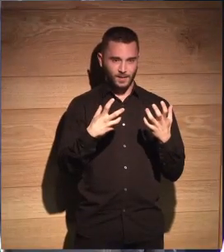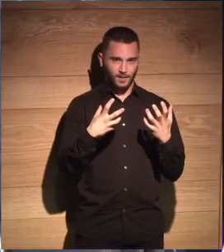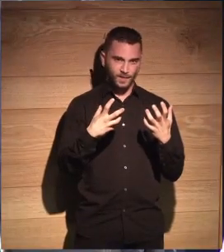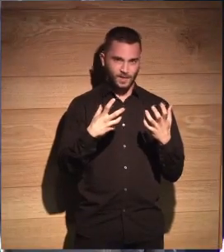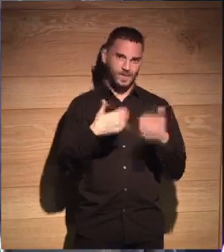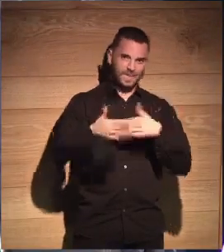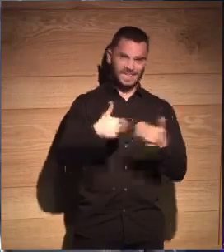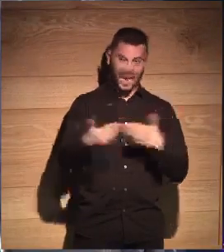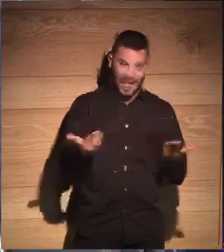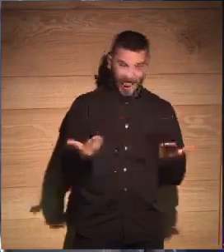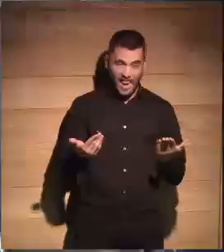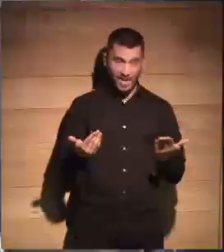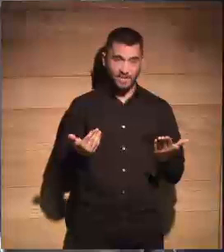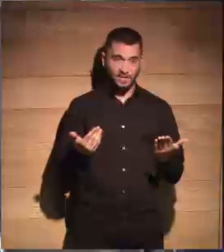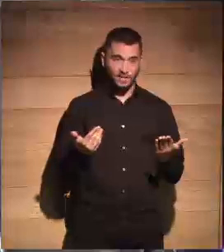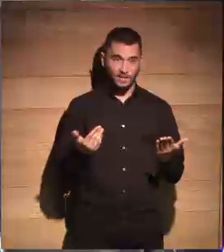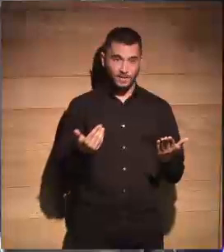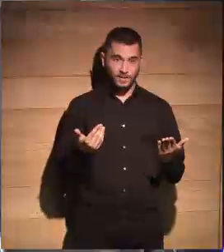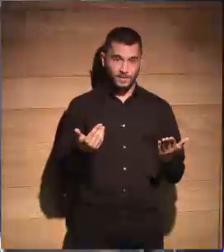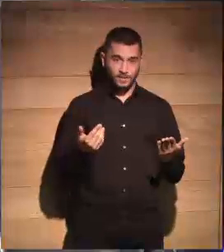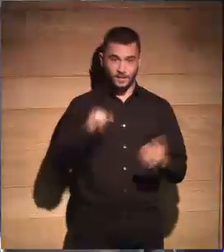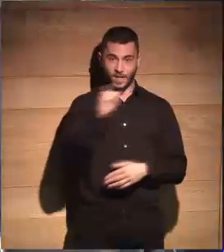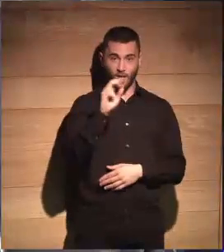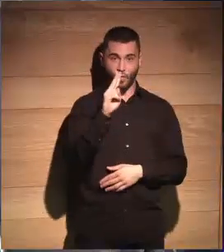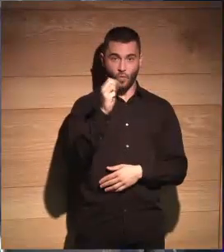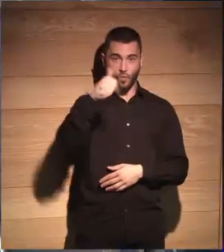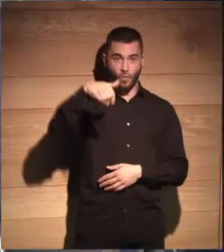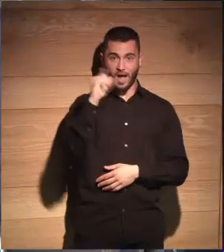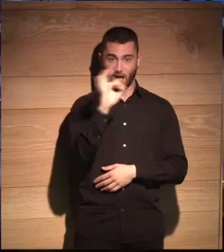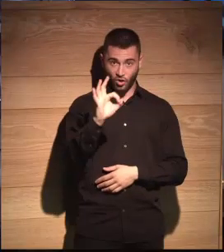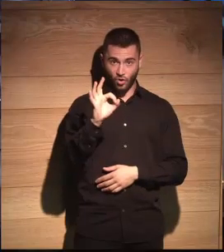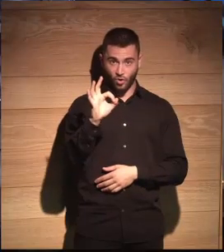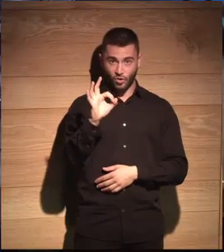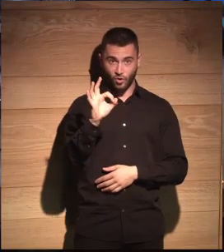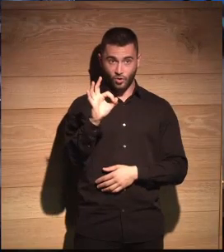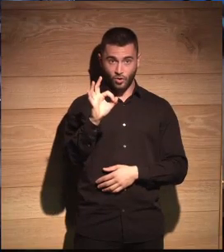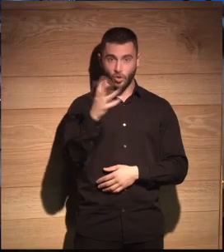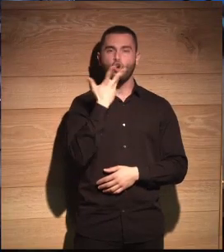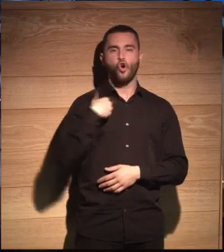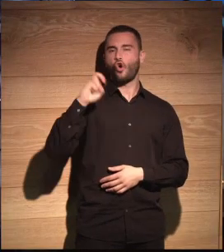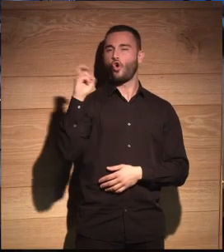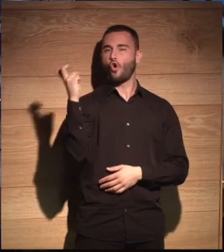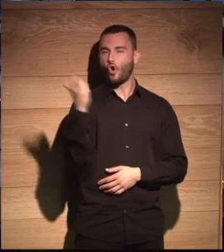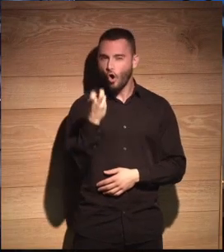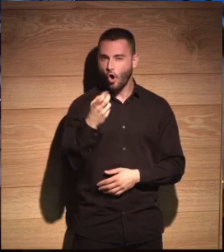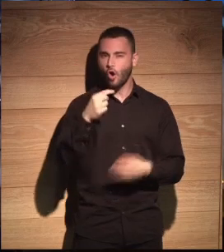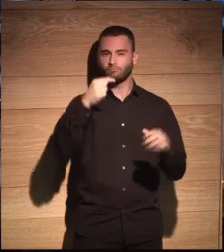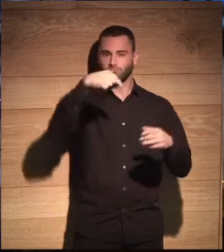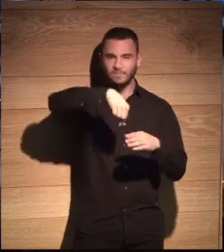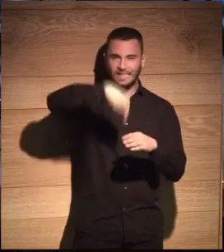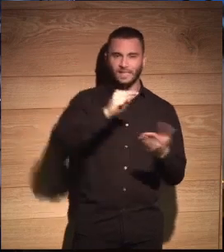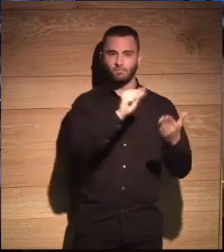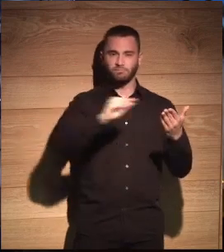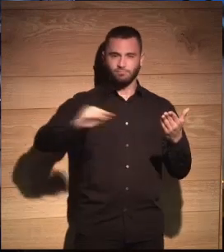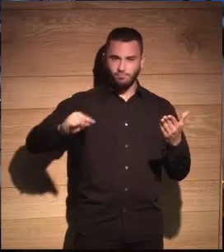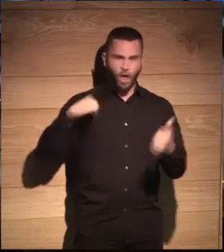artesanal, digamos, que es como todavía se enfrenta Juanjo a dar el color, incluso en tinta con la tinta